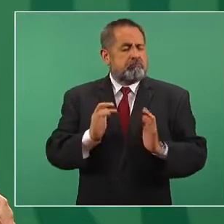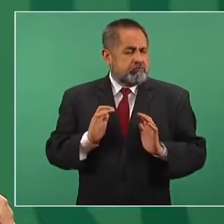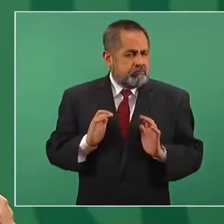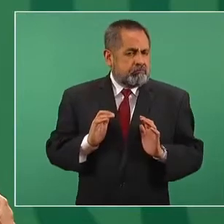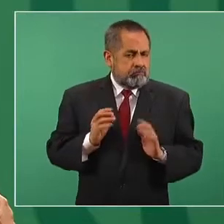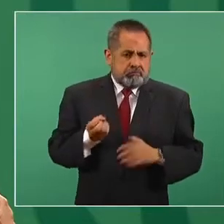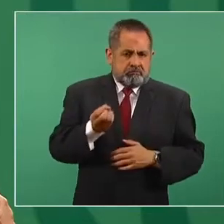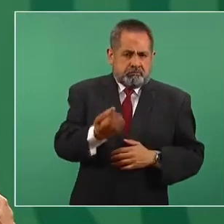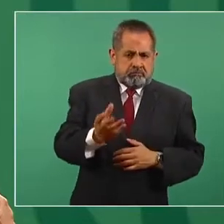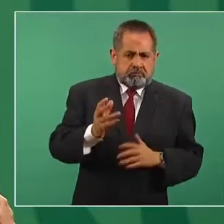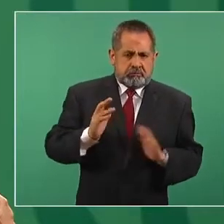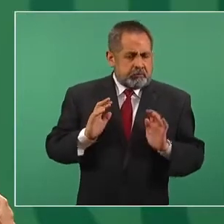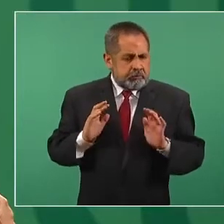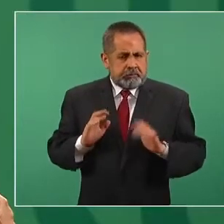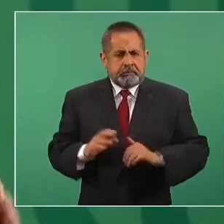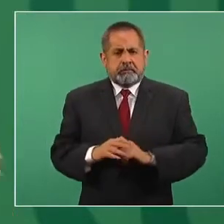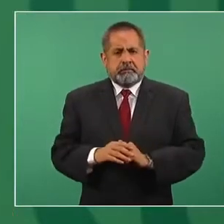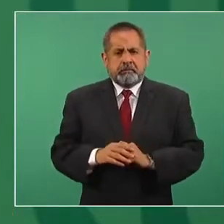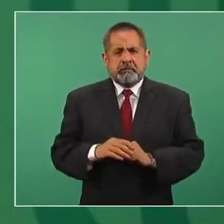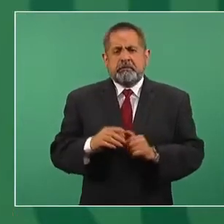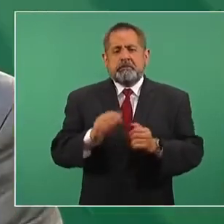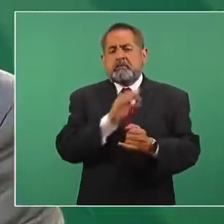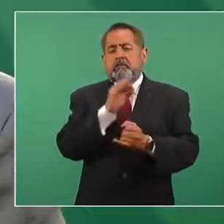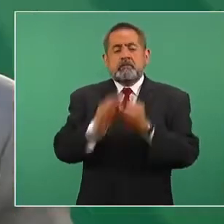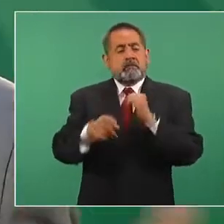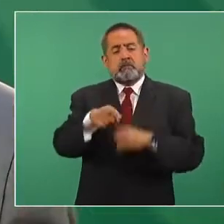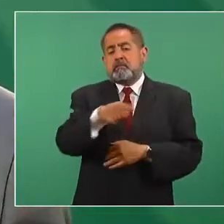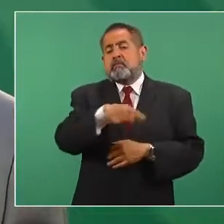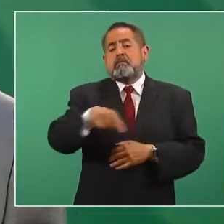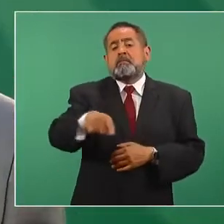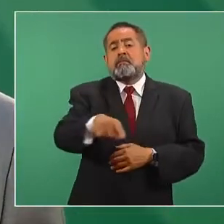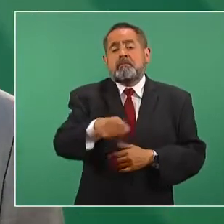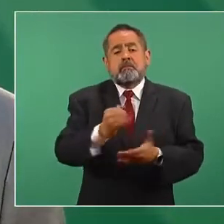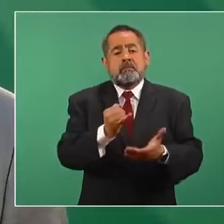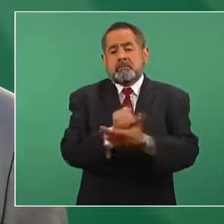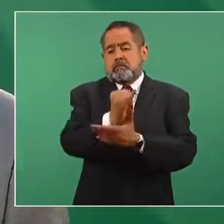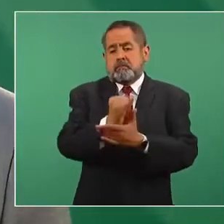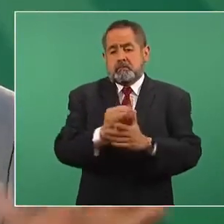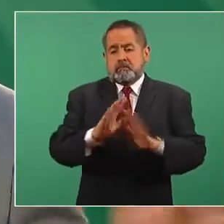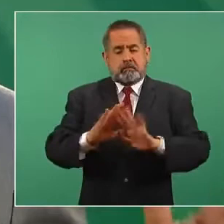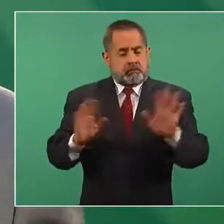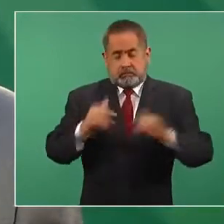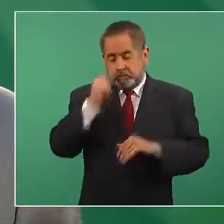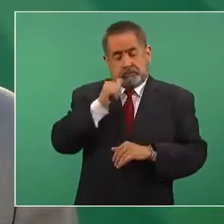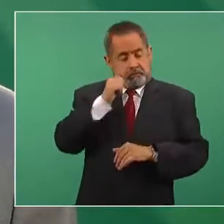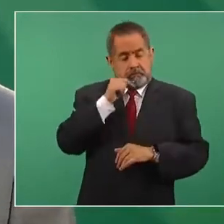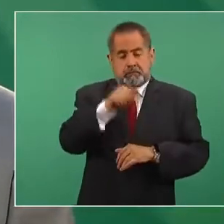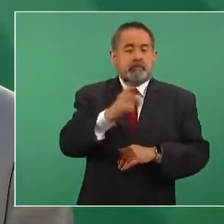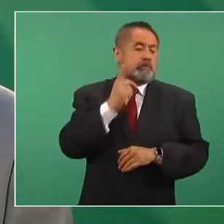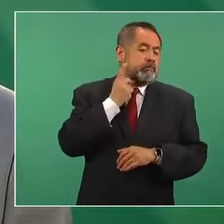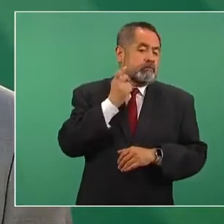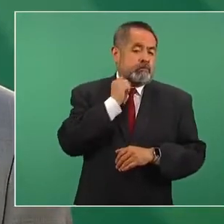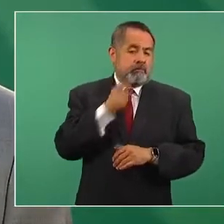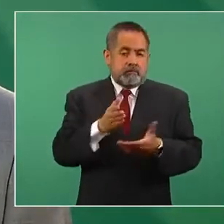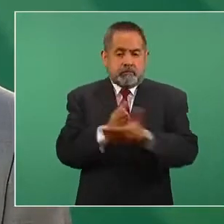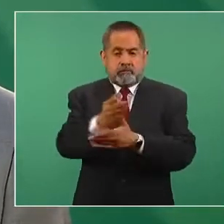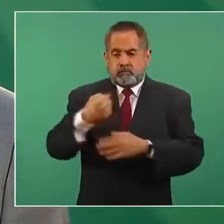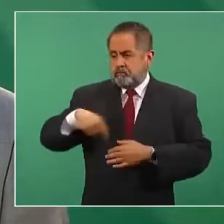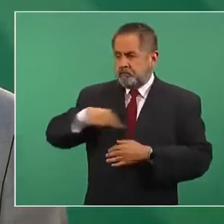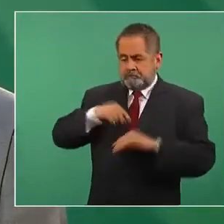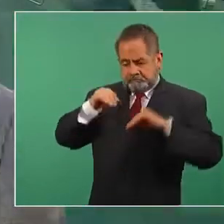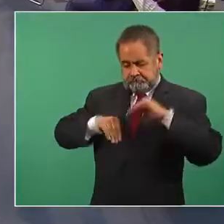pues se aporta y al final ellos son los que van a decidir. Eso sí, nosotros no